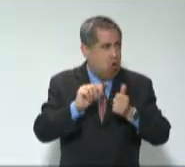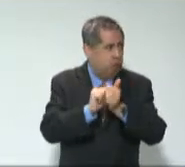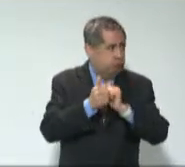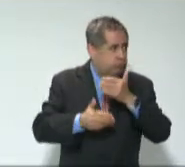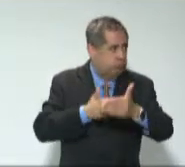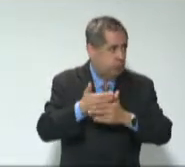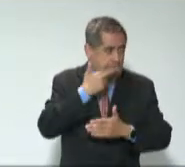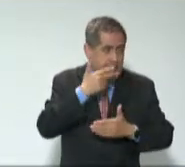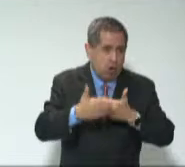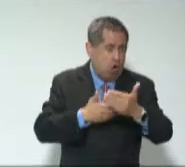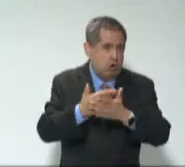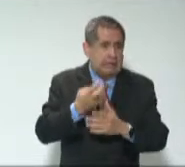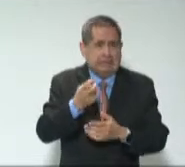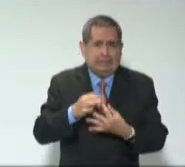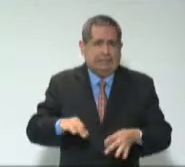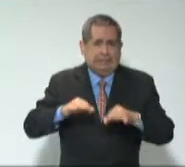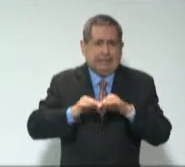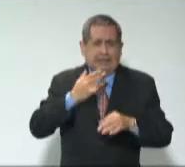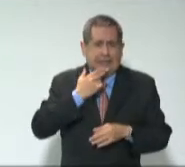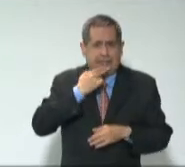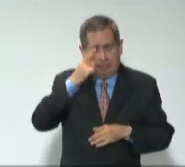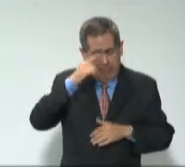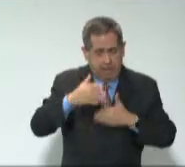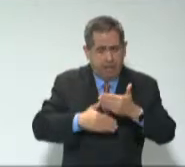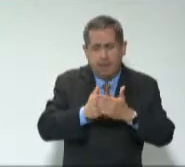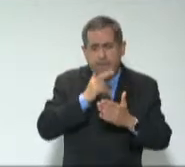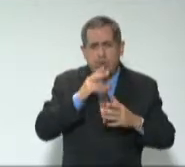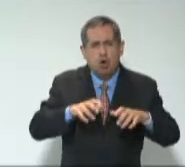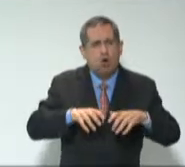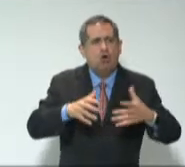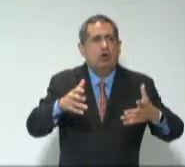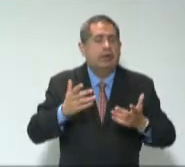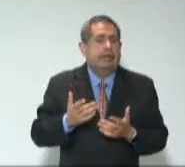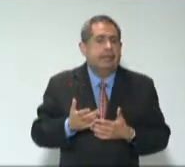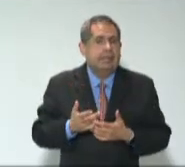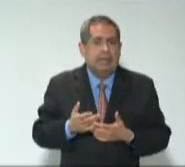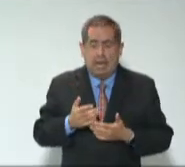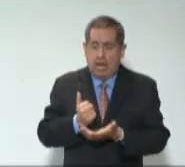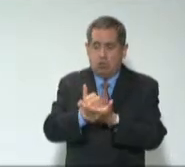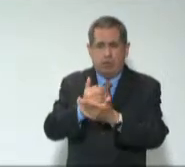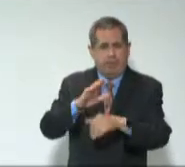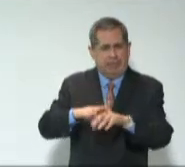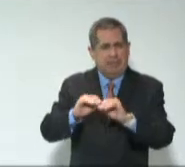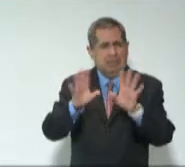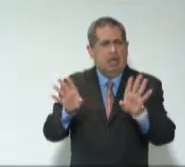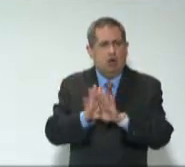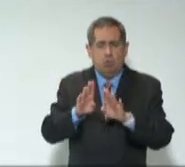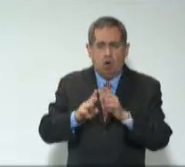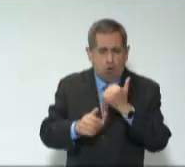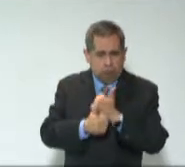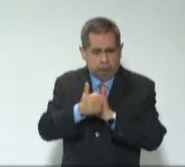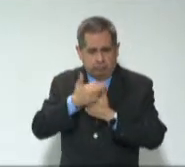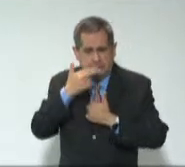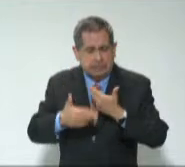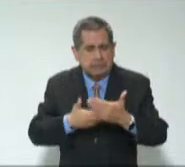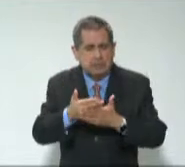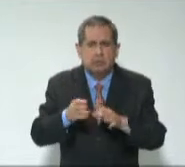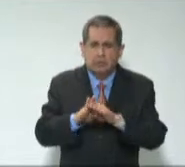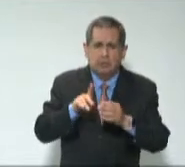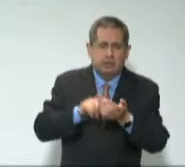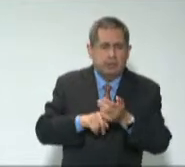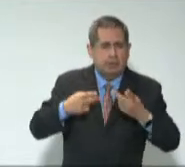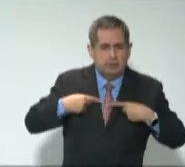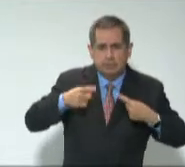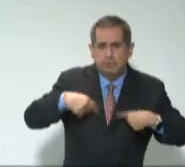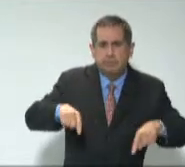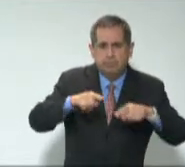transparencia fortalece la rendición de cuentas y digamos mejora hasta la competitividad de los proveedores